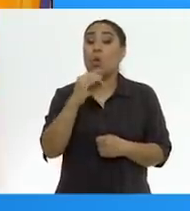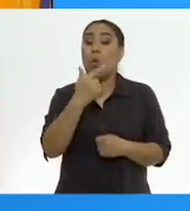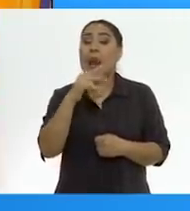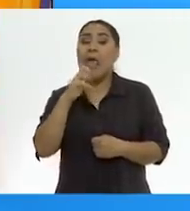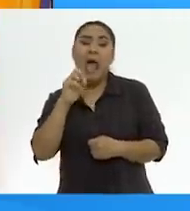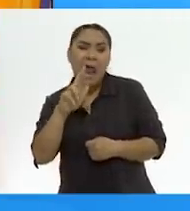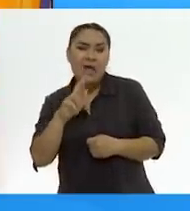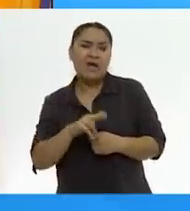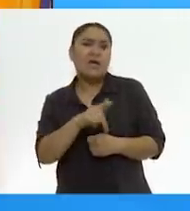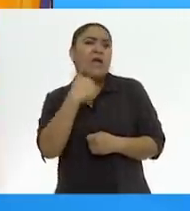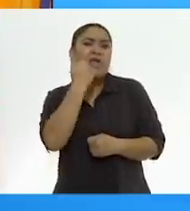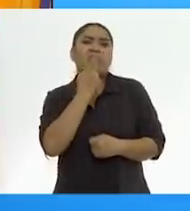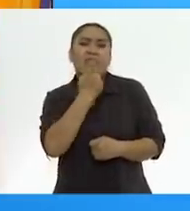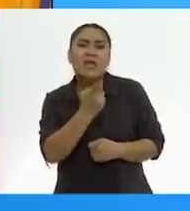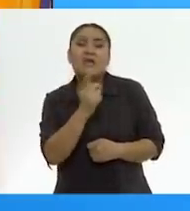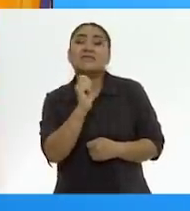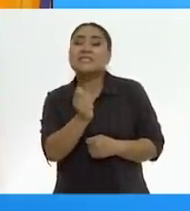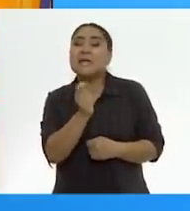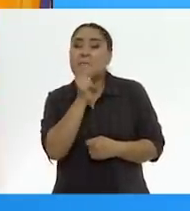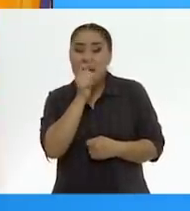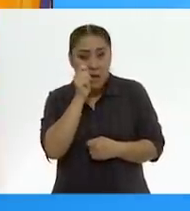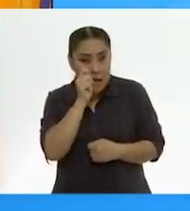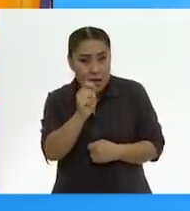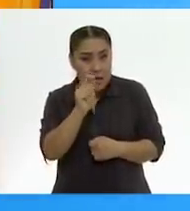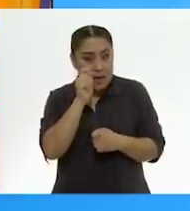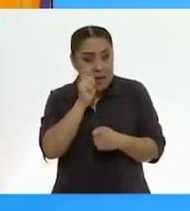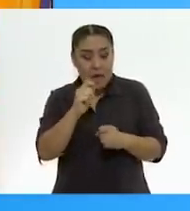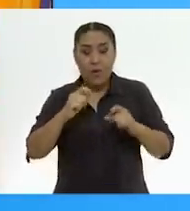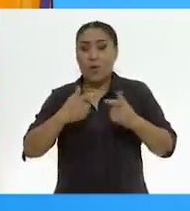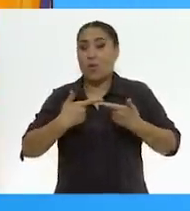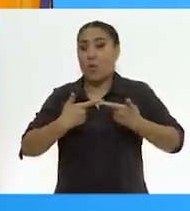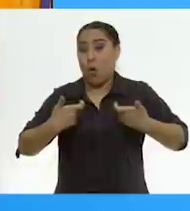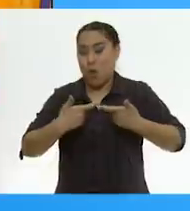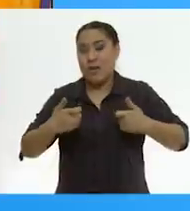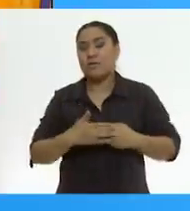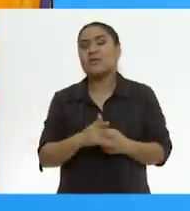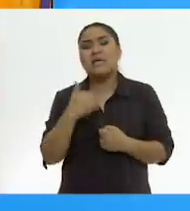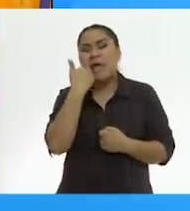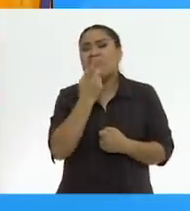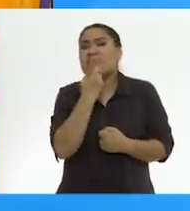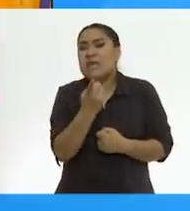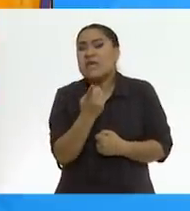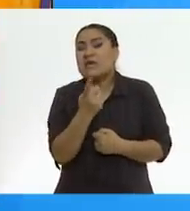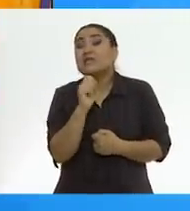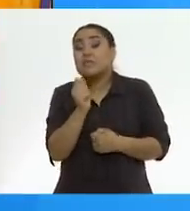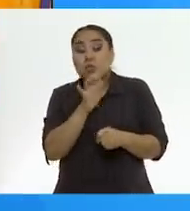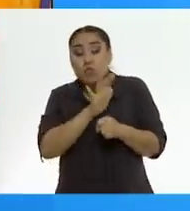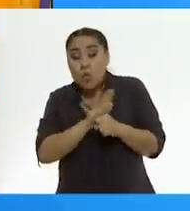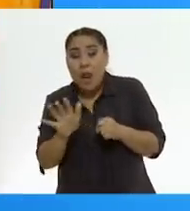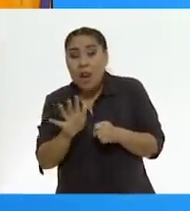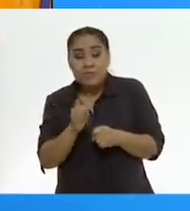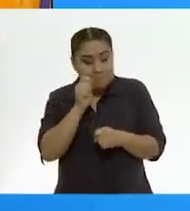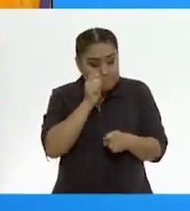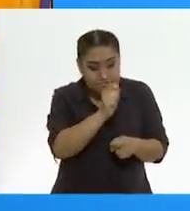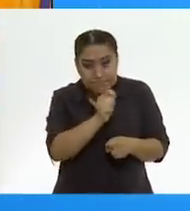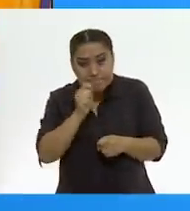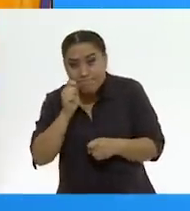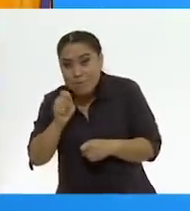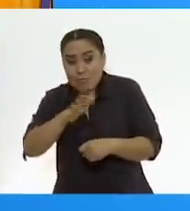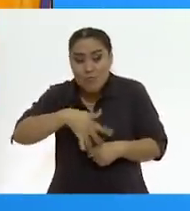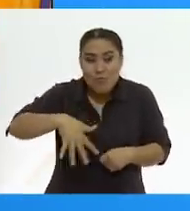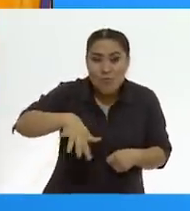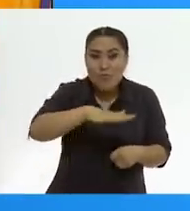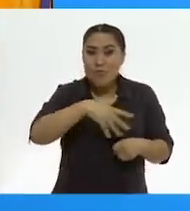Y esa palabra viene del nombre del buscador Google. Y se refiere a usar este o cualquier otro buscador en internet.